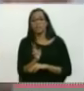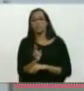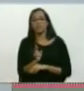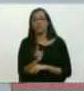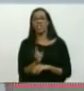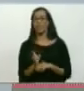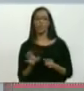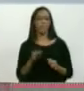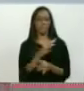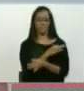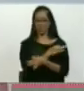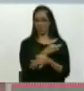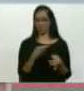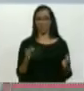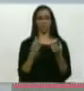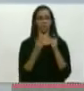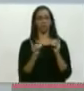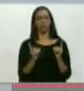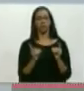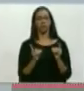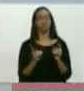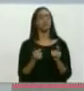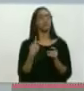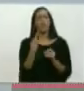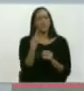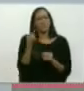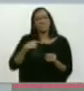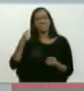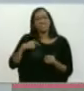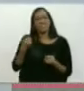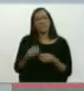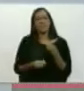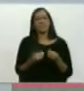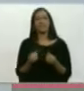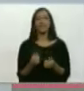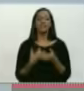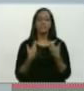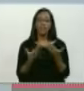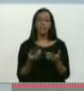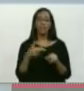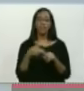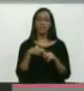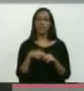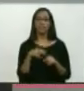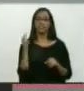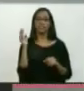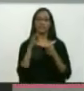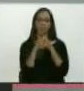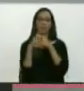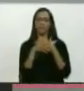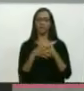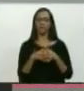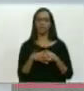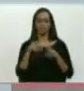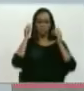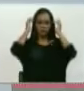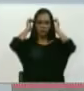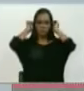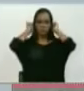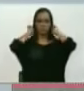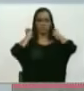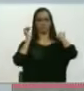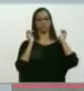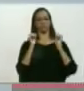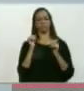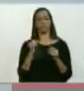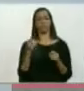un perfecto demócrata, lo único que tiene que hacer es entregarle el petróleo a Estados Unidos. Ponele. Parece